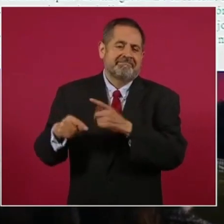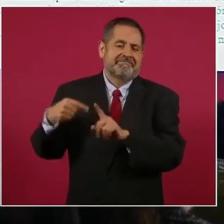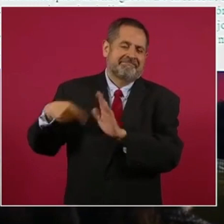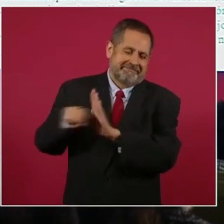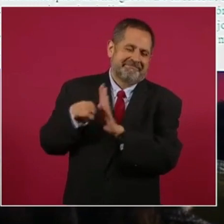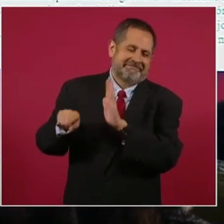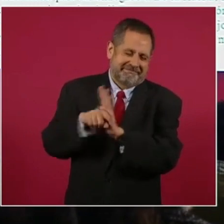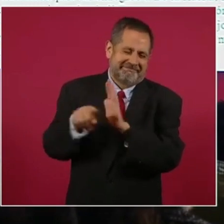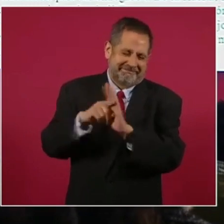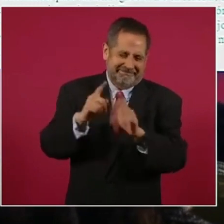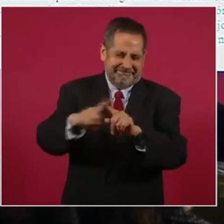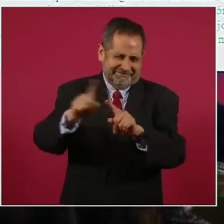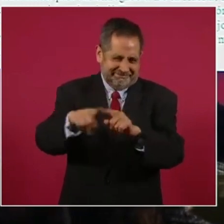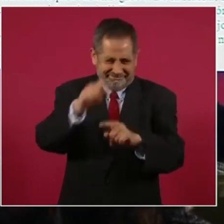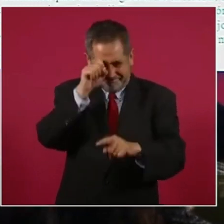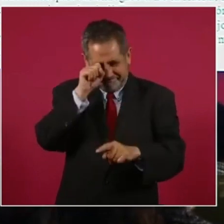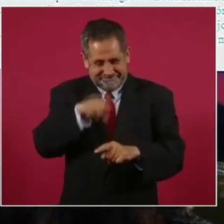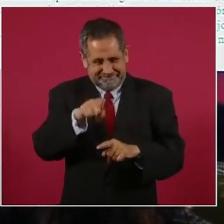etcétera, etcétera, etcétera, ¿no?